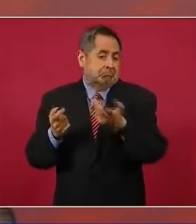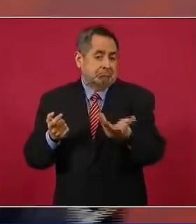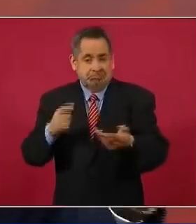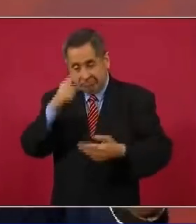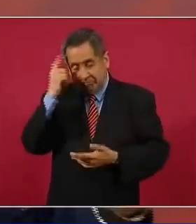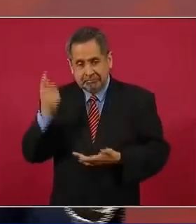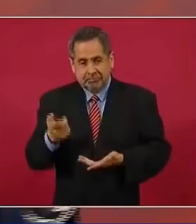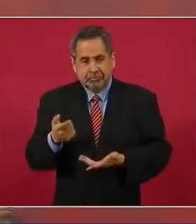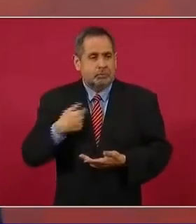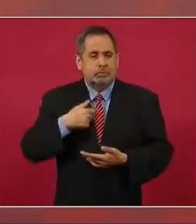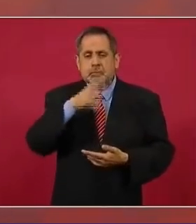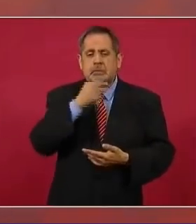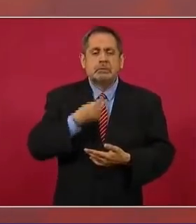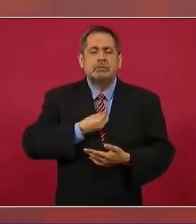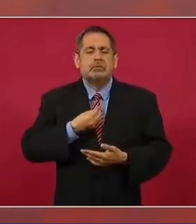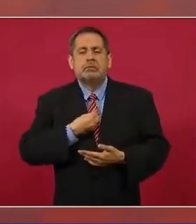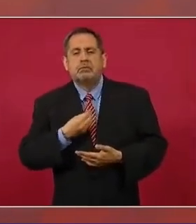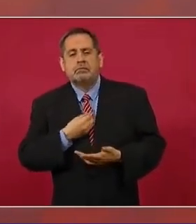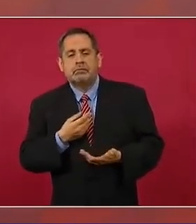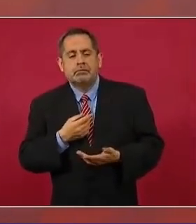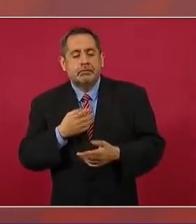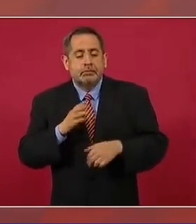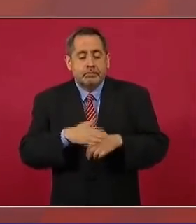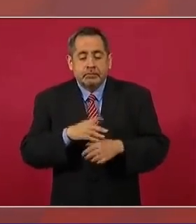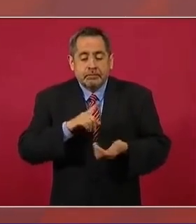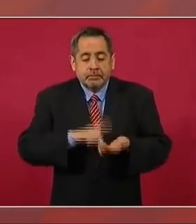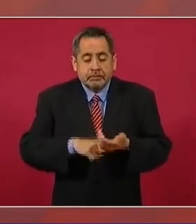no hubiésemos aguantado.